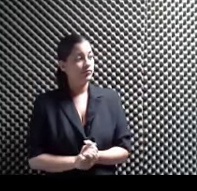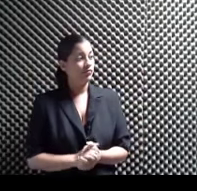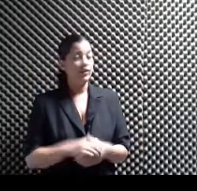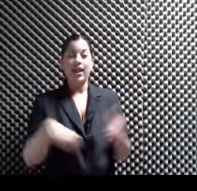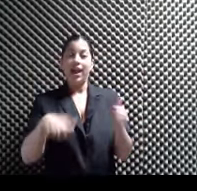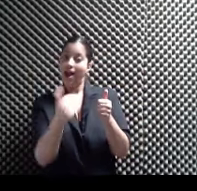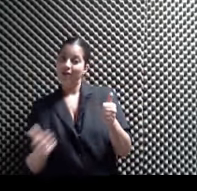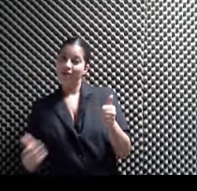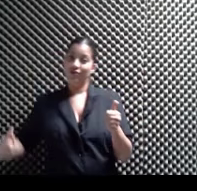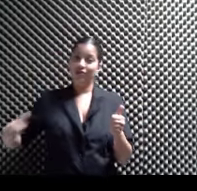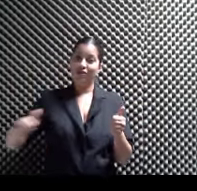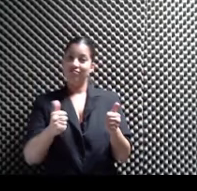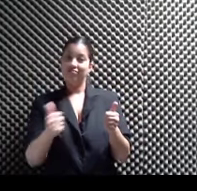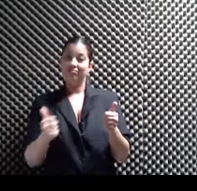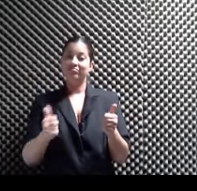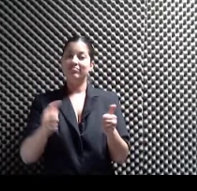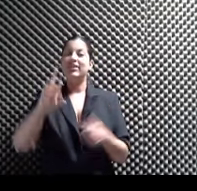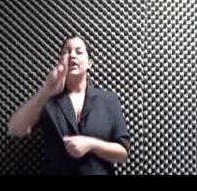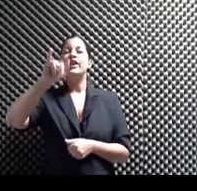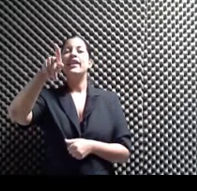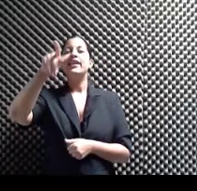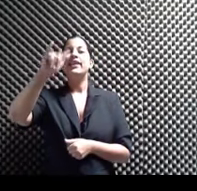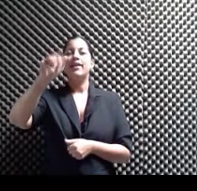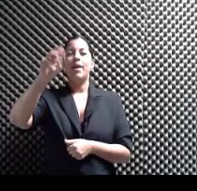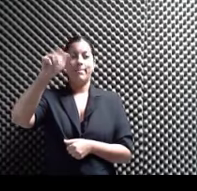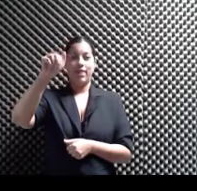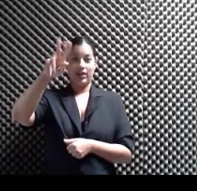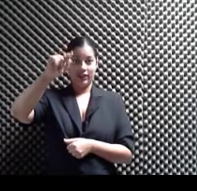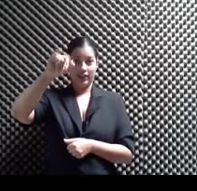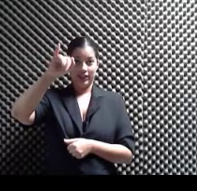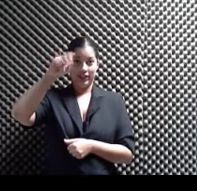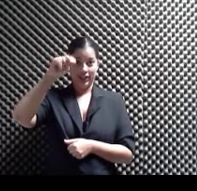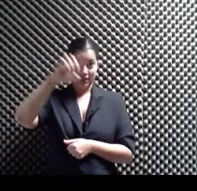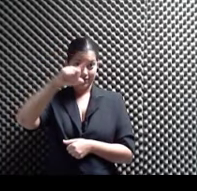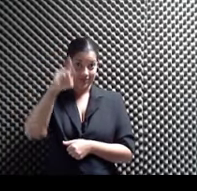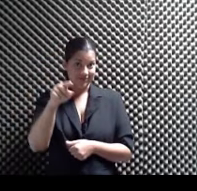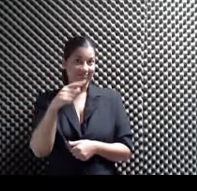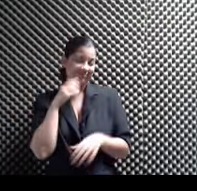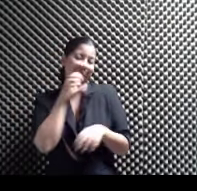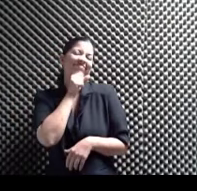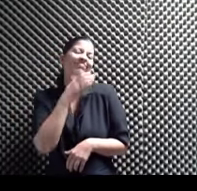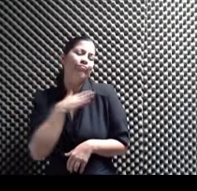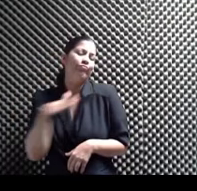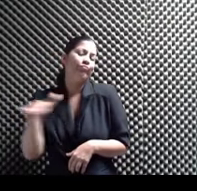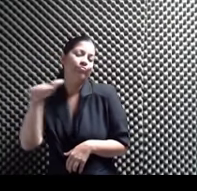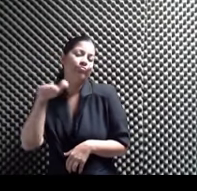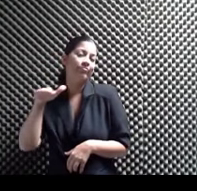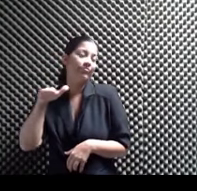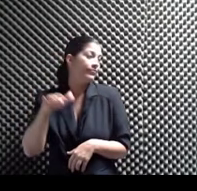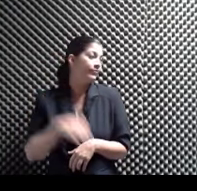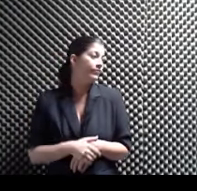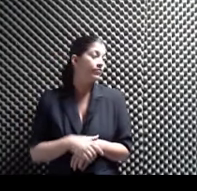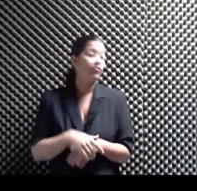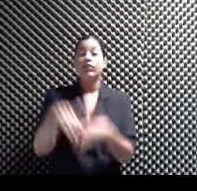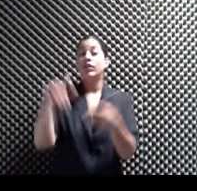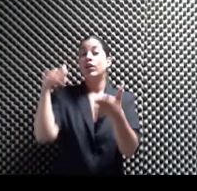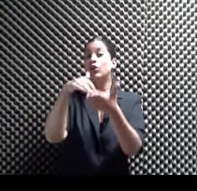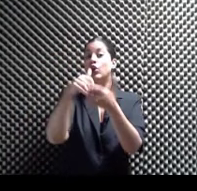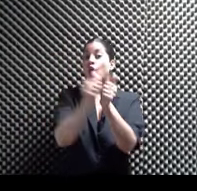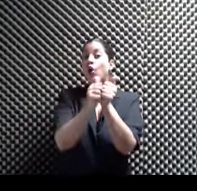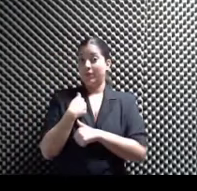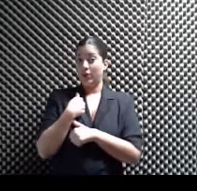Ricky Martínez Ricky Martínez Este Es de mi generación Este Estudió conmigo En la UPI